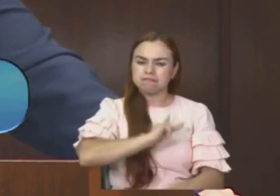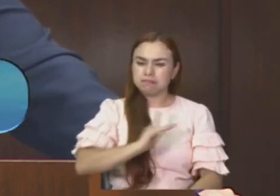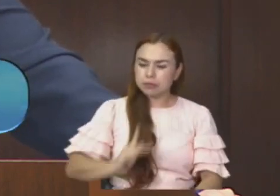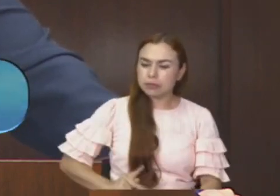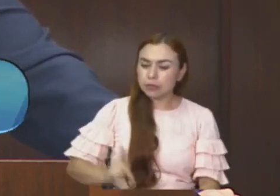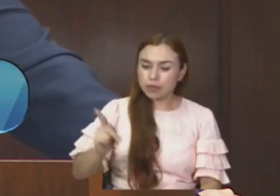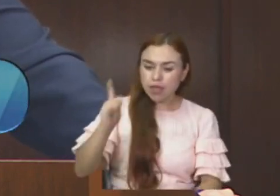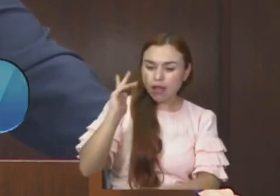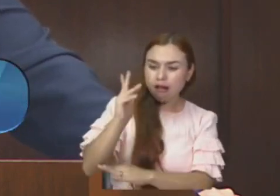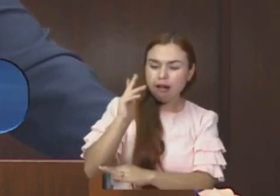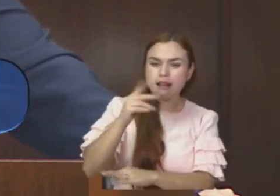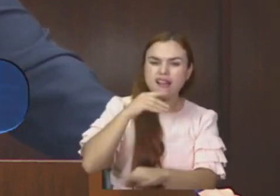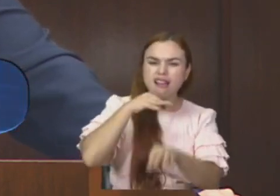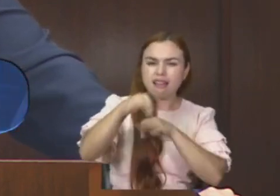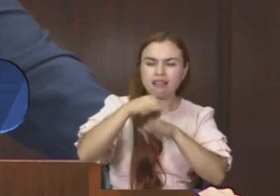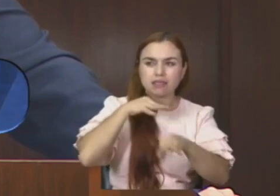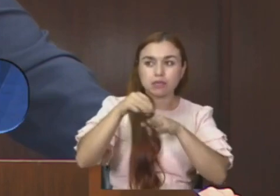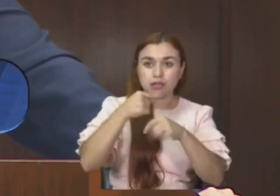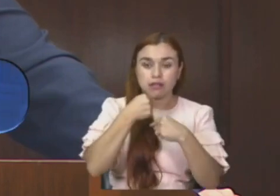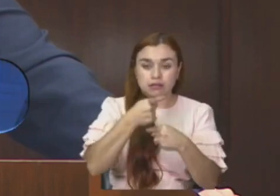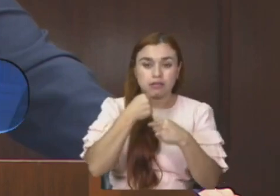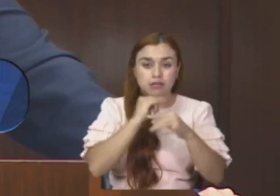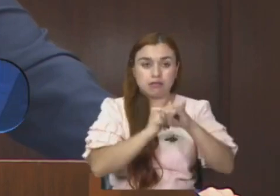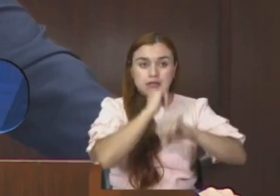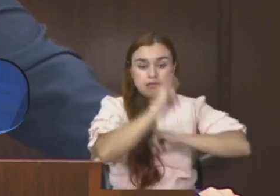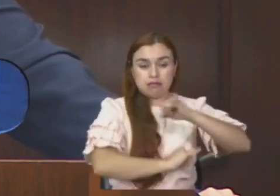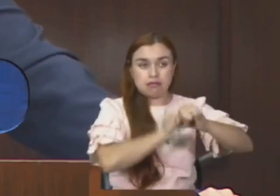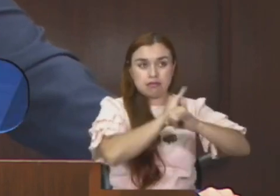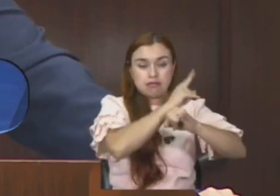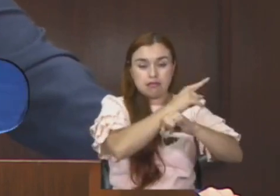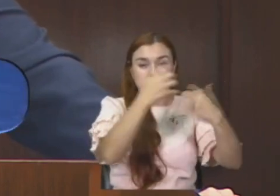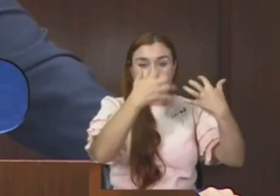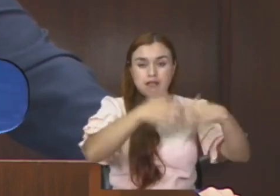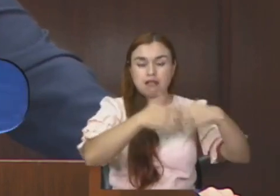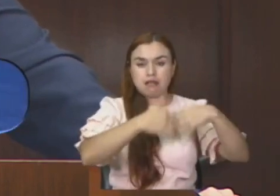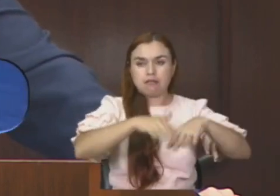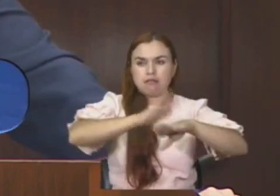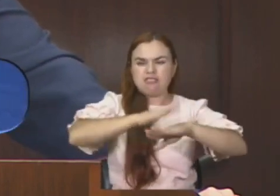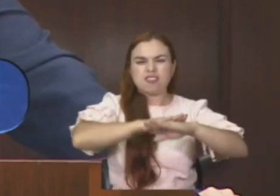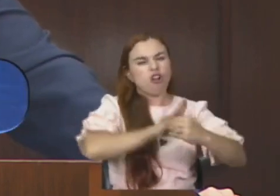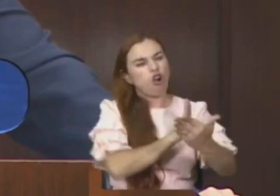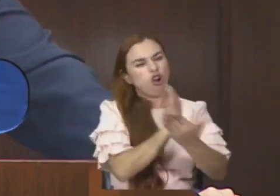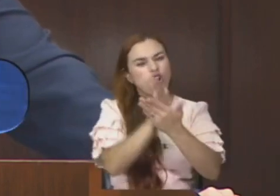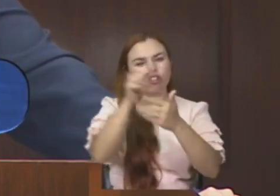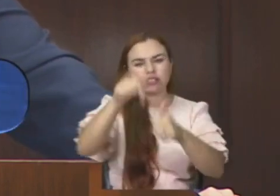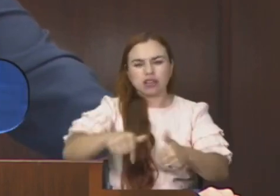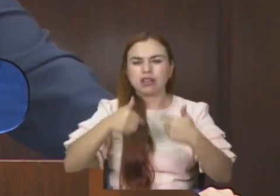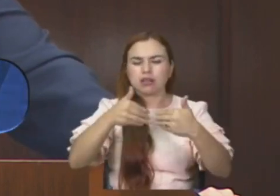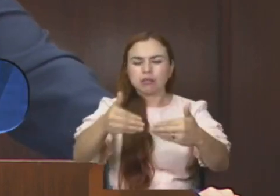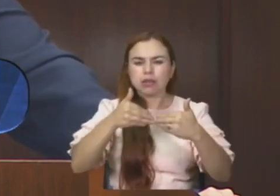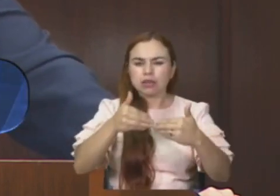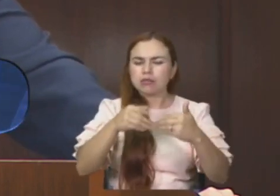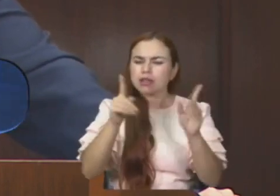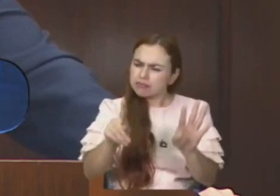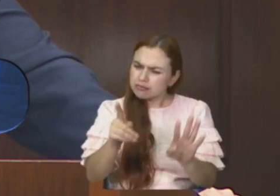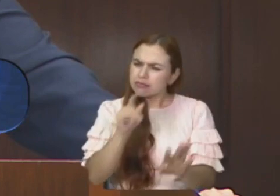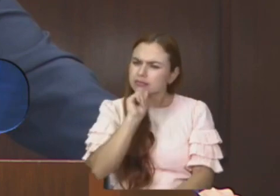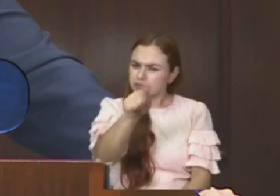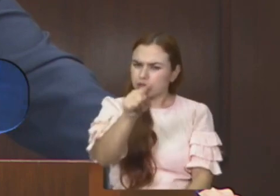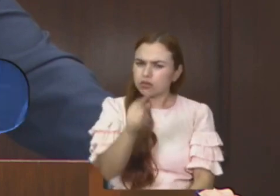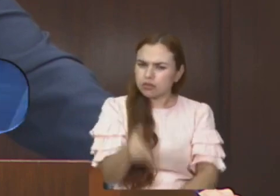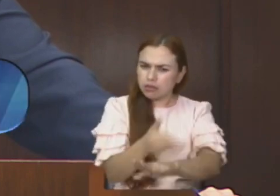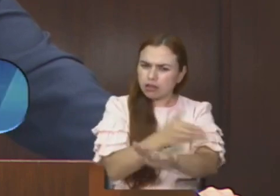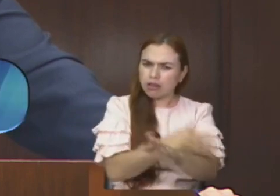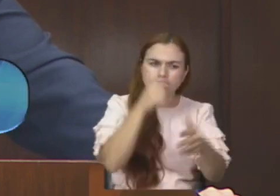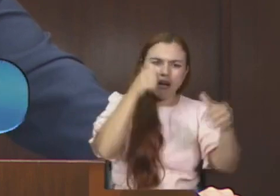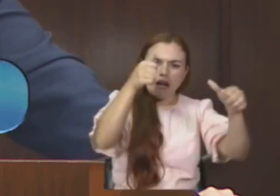de arbitraje internacional que la empresa First Quantum anunció iniciaría contra el país. se llegó a algún tipo de acuerdo para evitar el